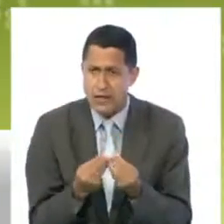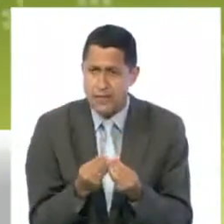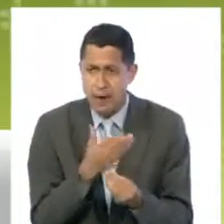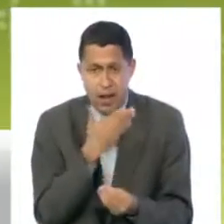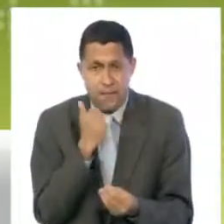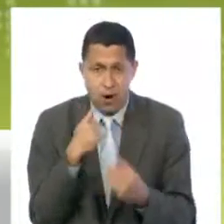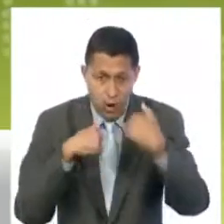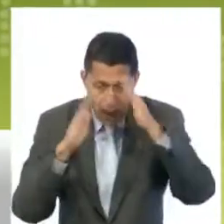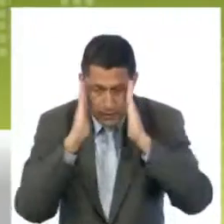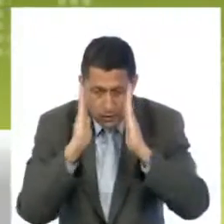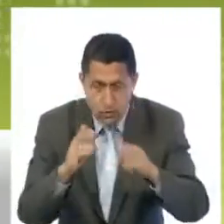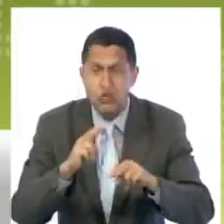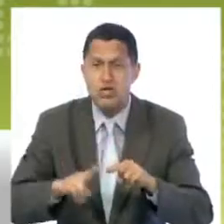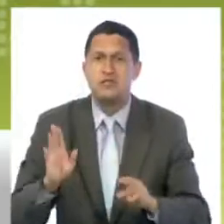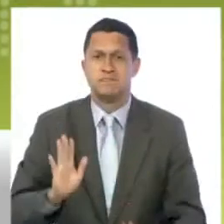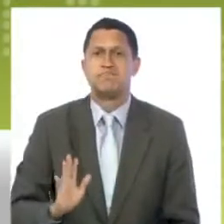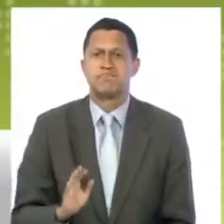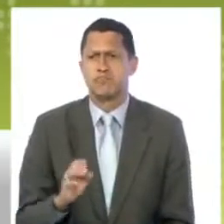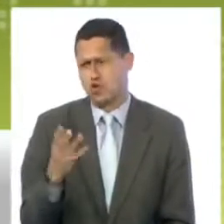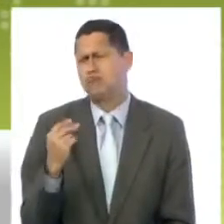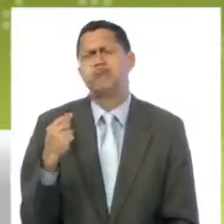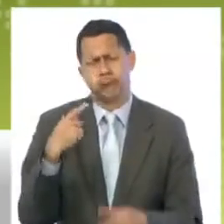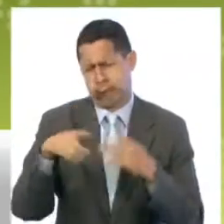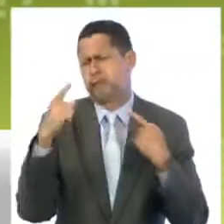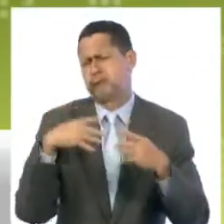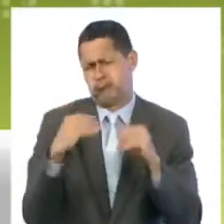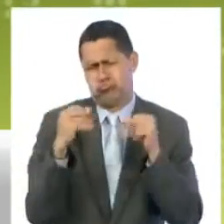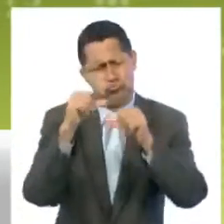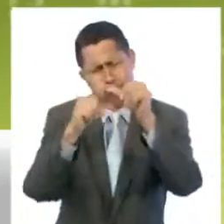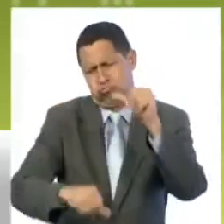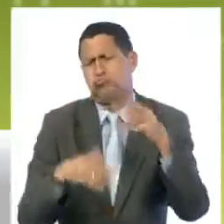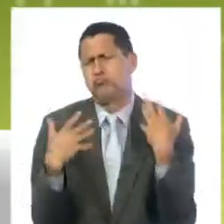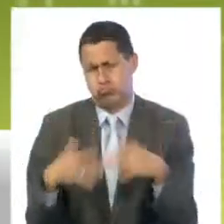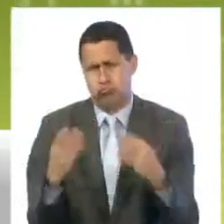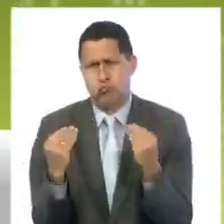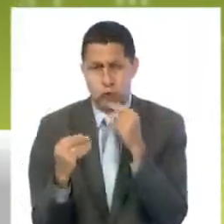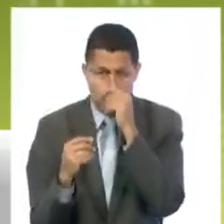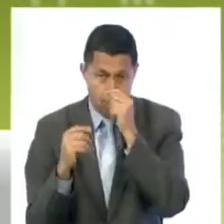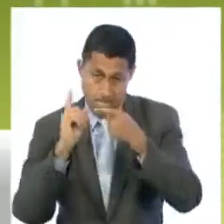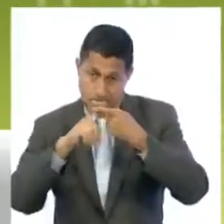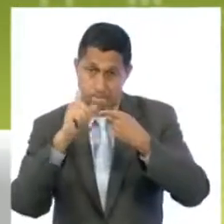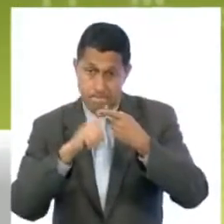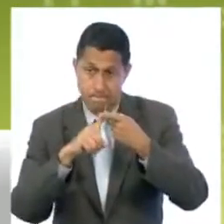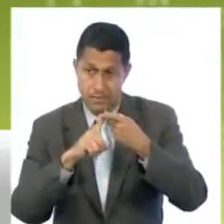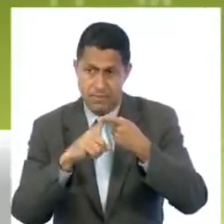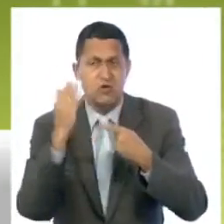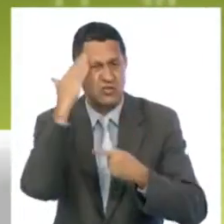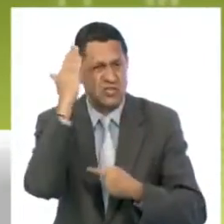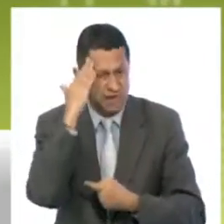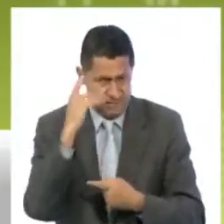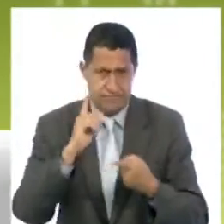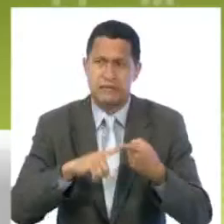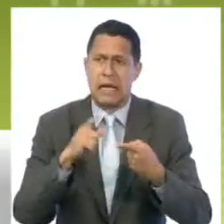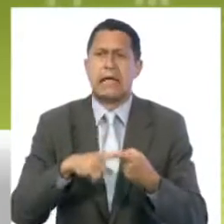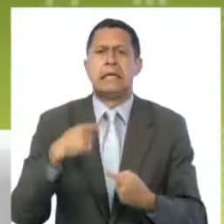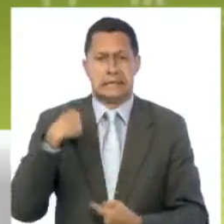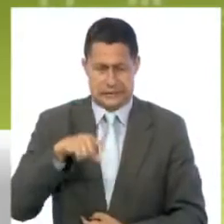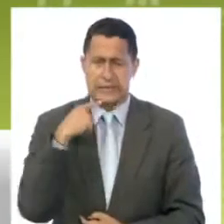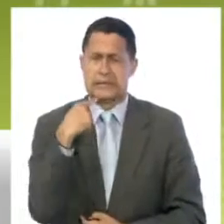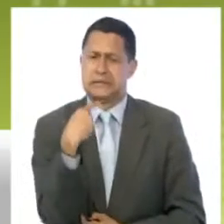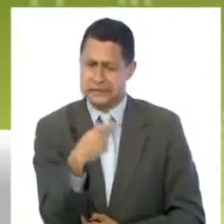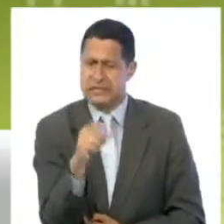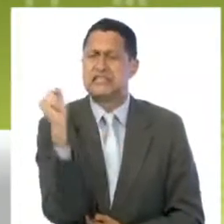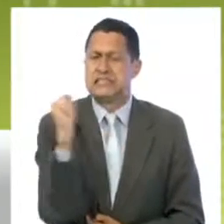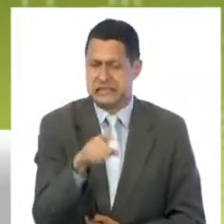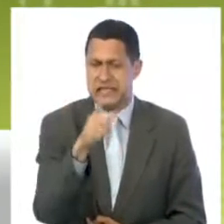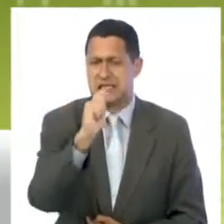no recuerda qué fue lo que la maestra comentó. Entonces, una vez que nosotros tengamos una sintomatología que nos